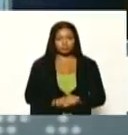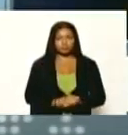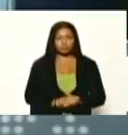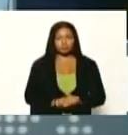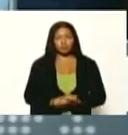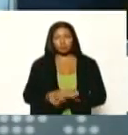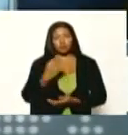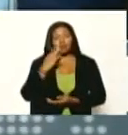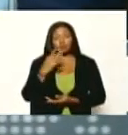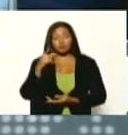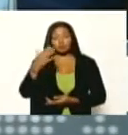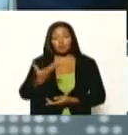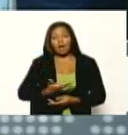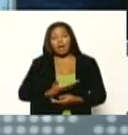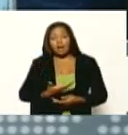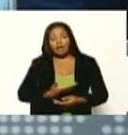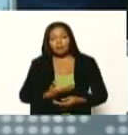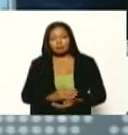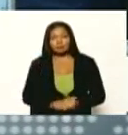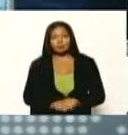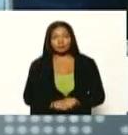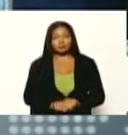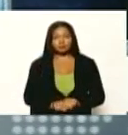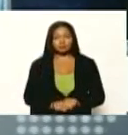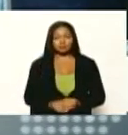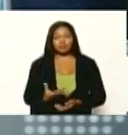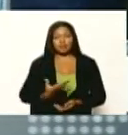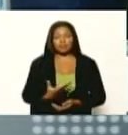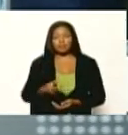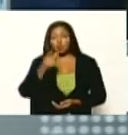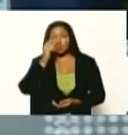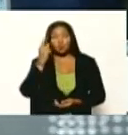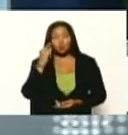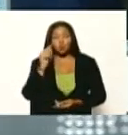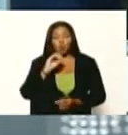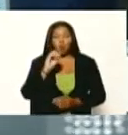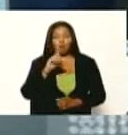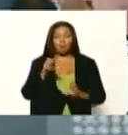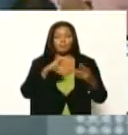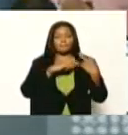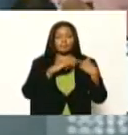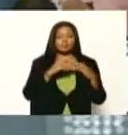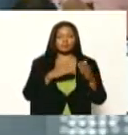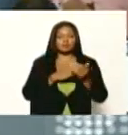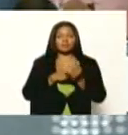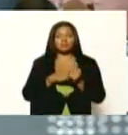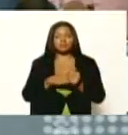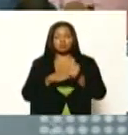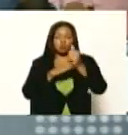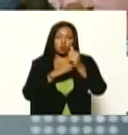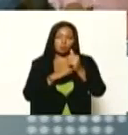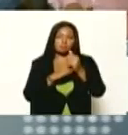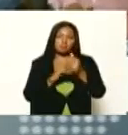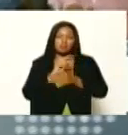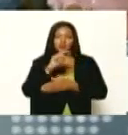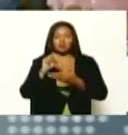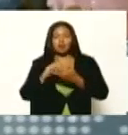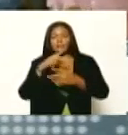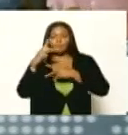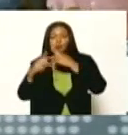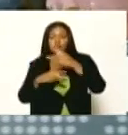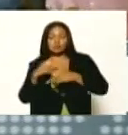Aquellos alcaldes, alcaldesas o miembros de la Dirección Nacional y del Consejo Político